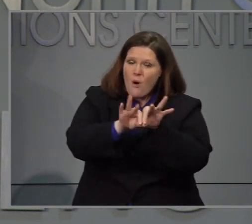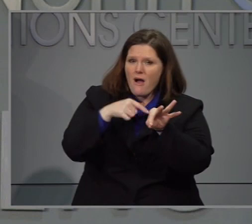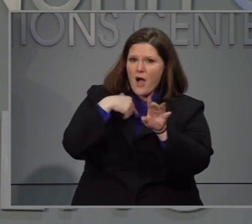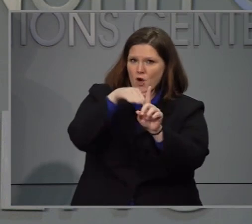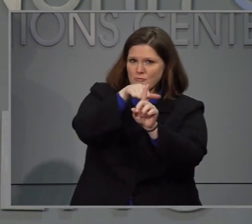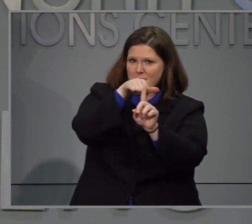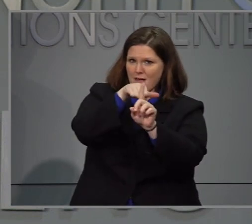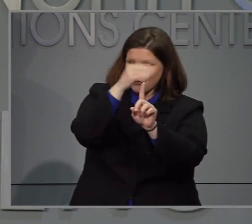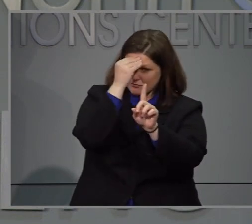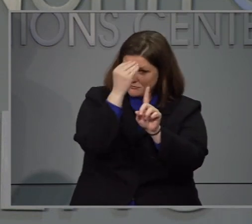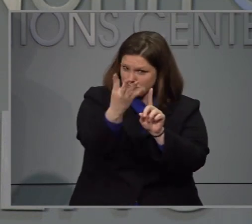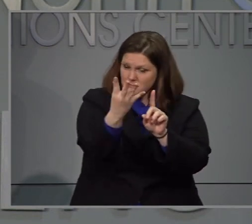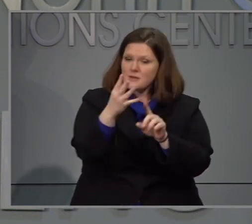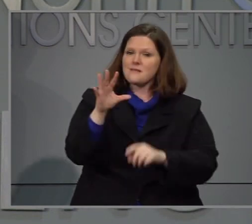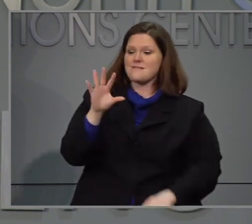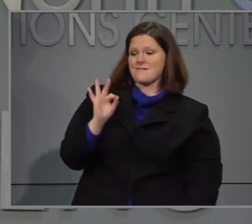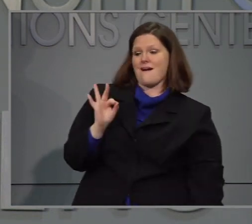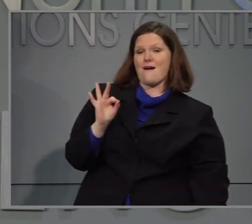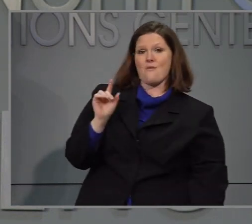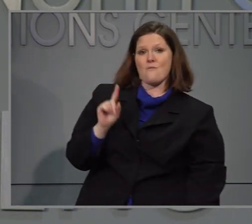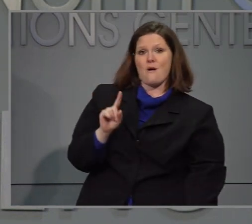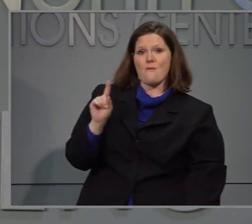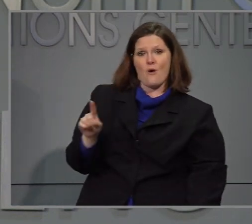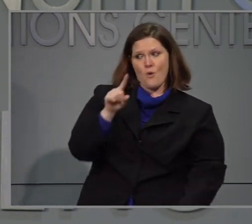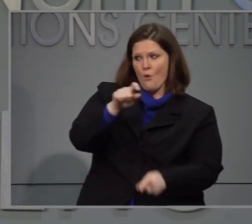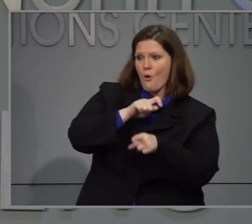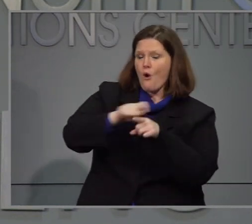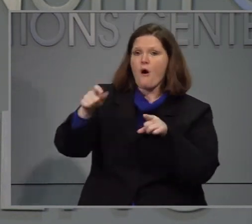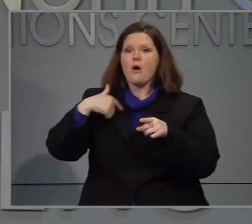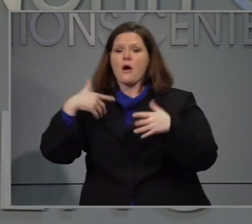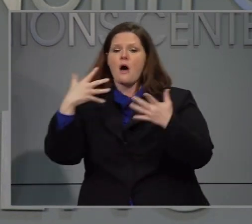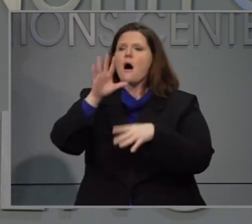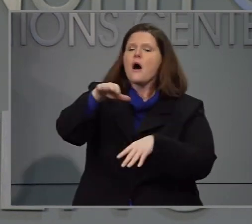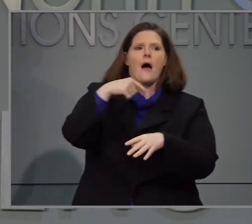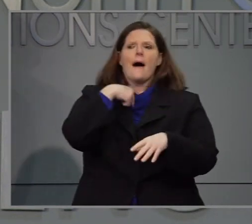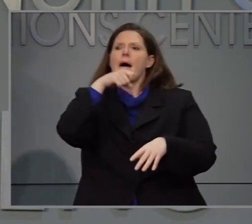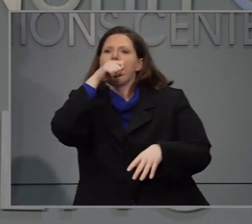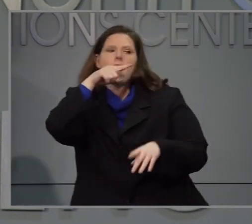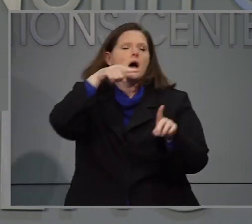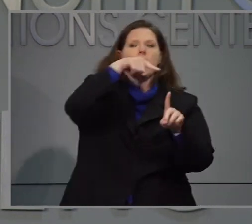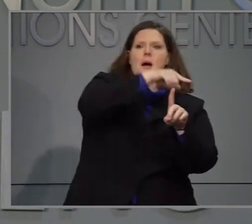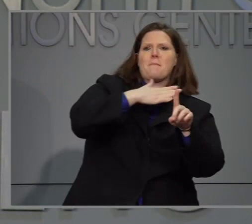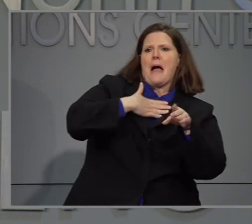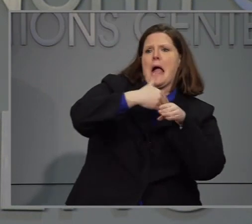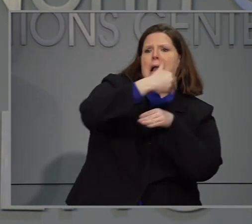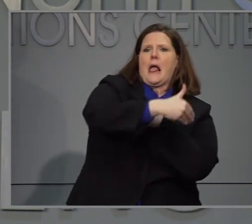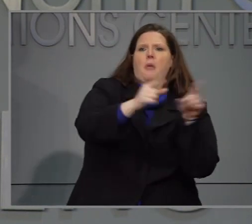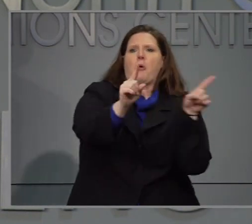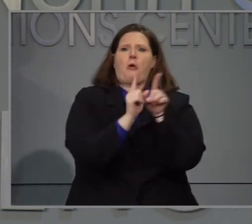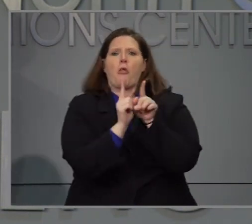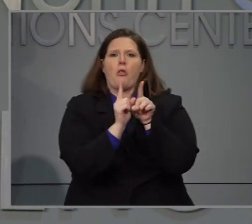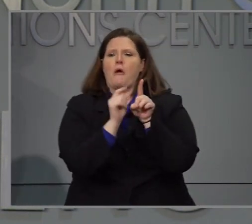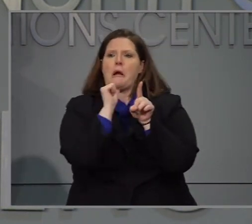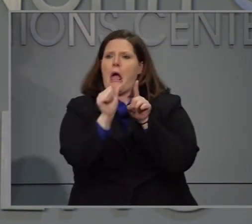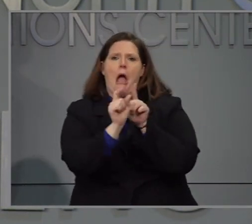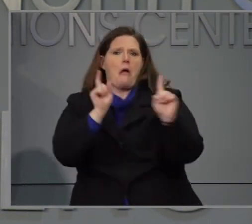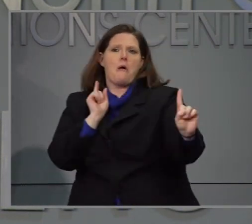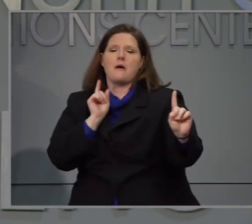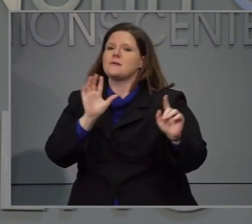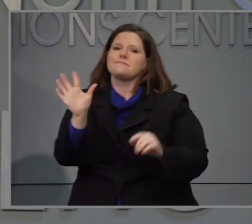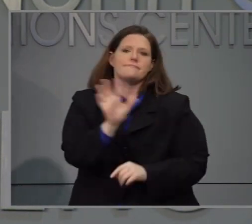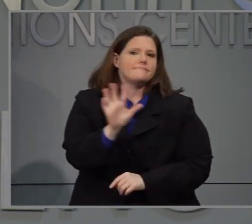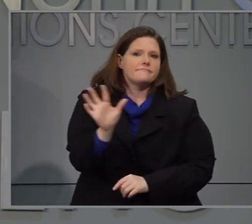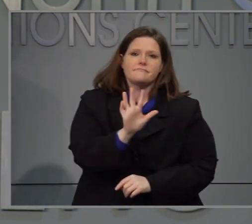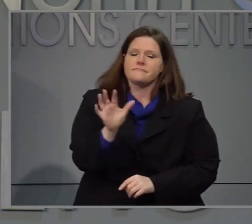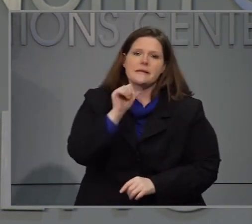bien, pero quiero recordarles en nombre de ellos que por favor no llamen para reportar a